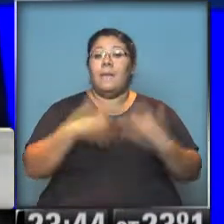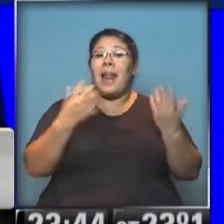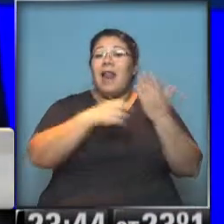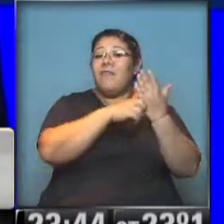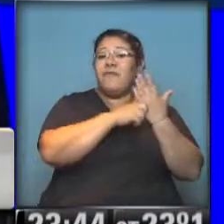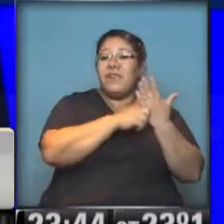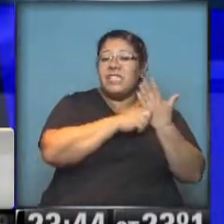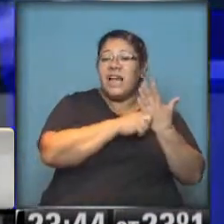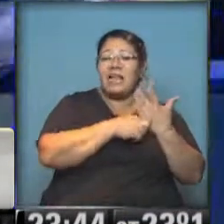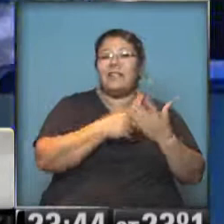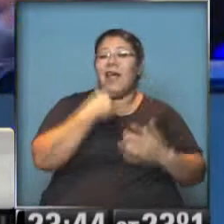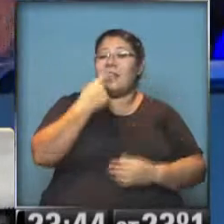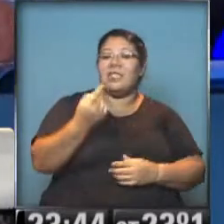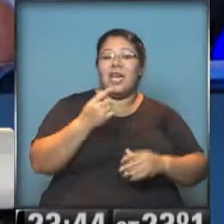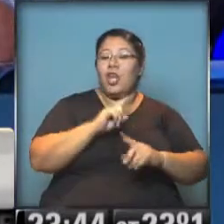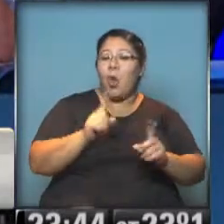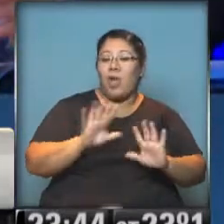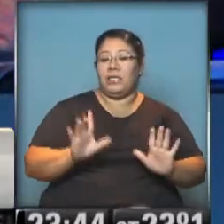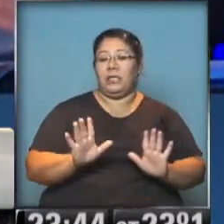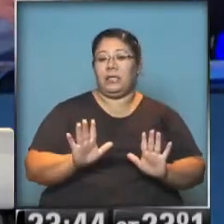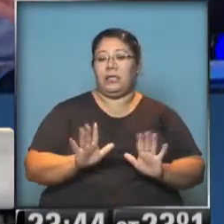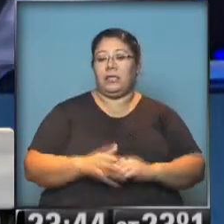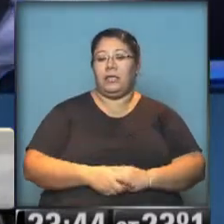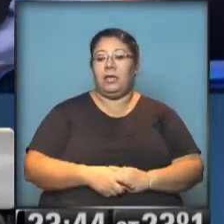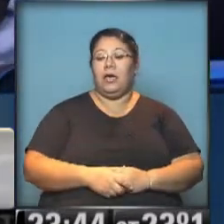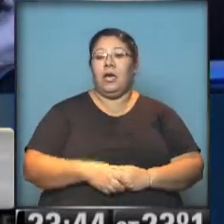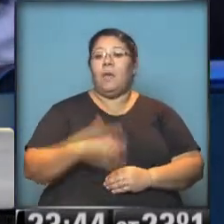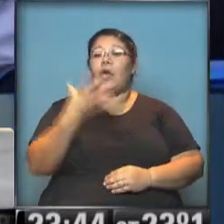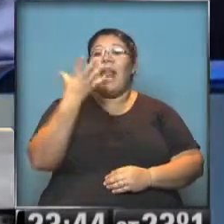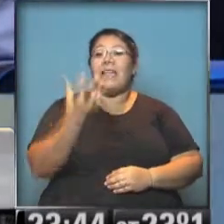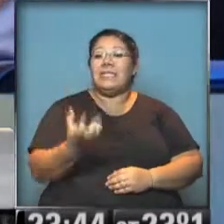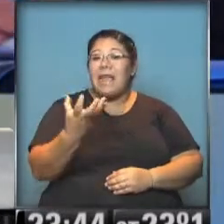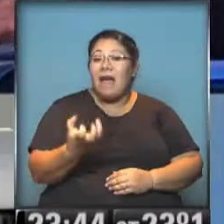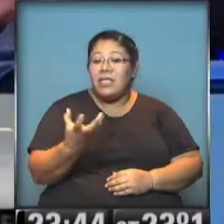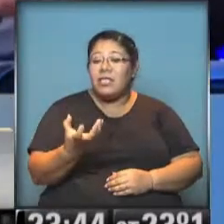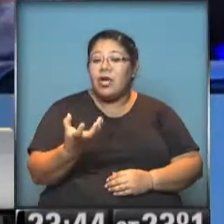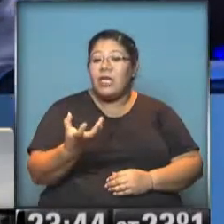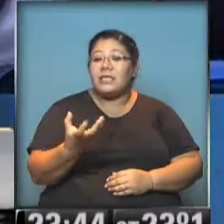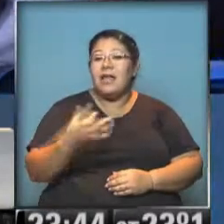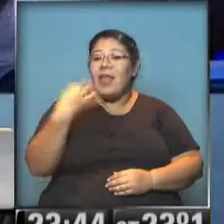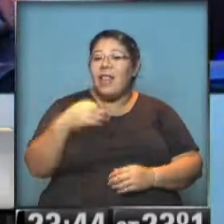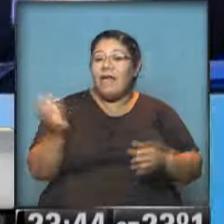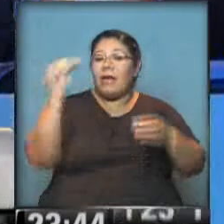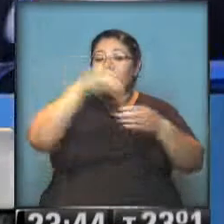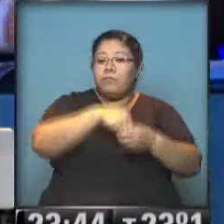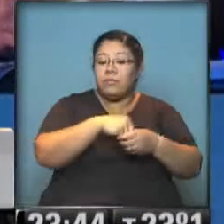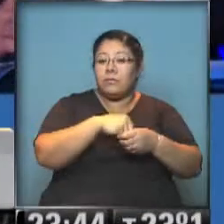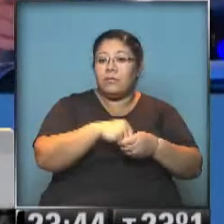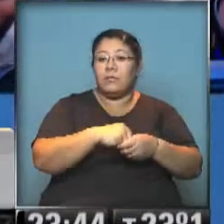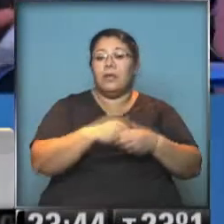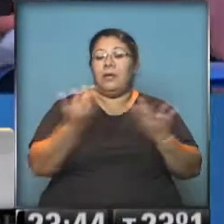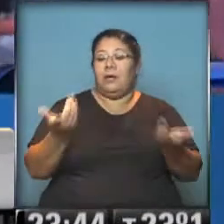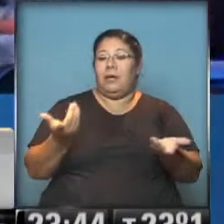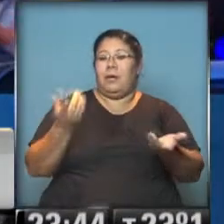así. Habría indicios, al menos en esas escuchas. Polichita quiere que todas las escuchas sean desgrabadas, lo cual es una locura. Incluso Nisman descartó